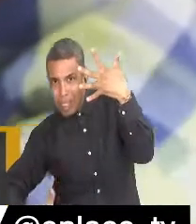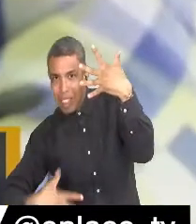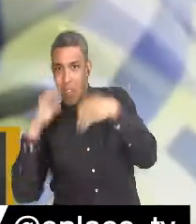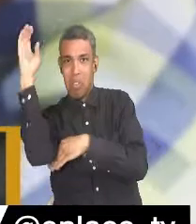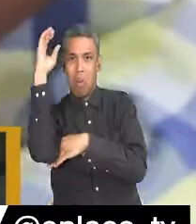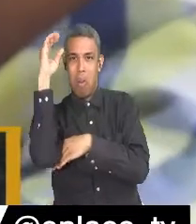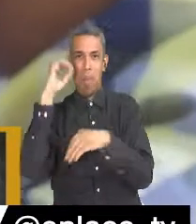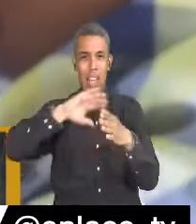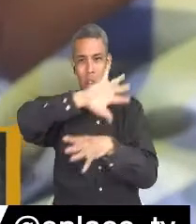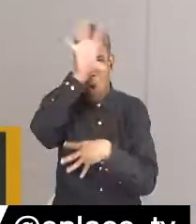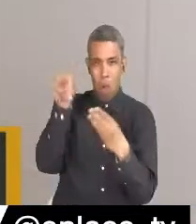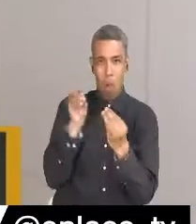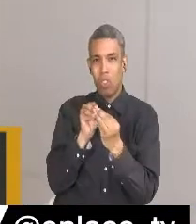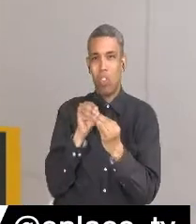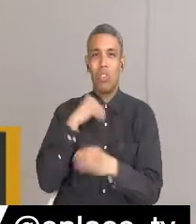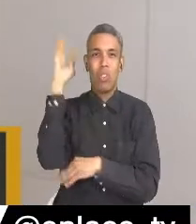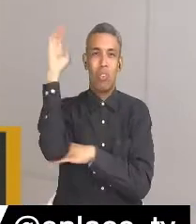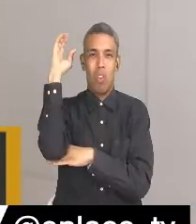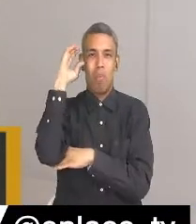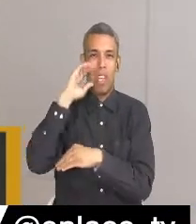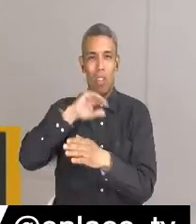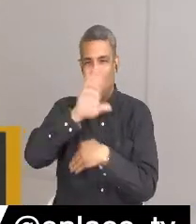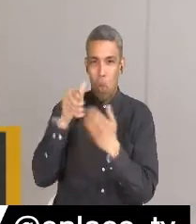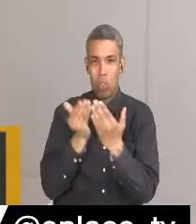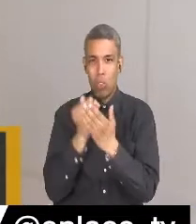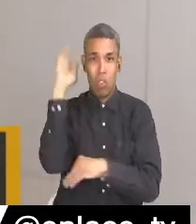ciudad. La deserción escolar estamos reduciendo,